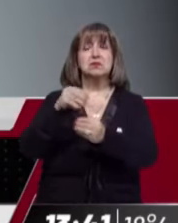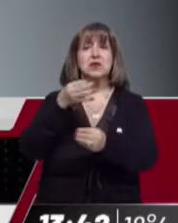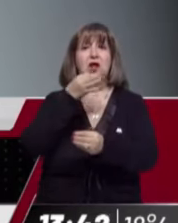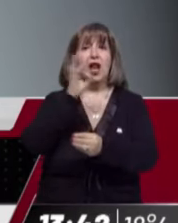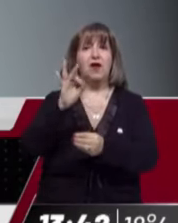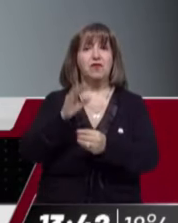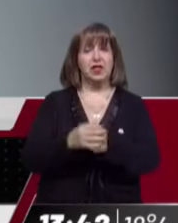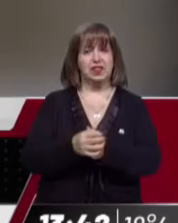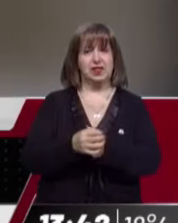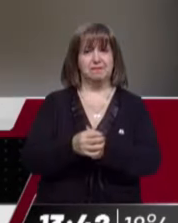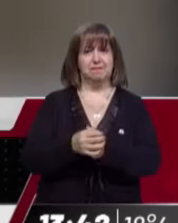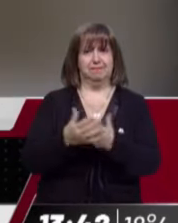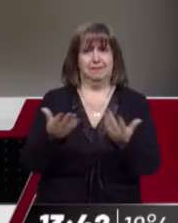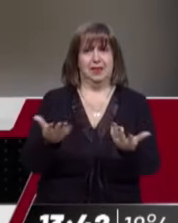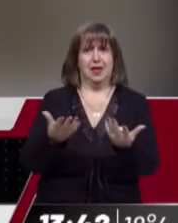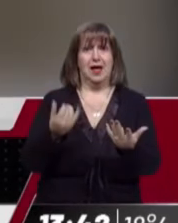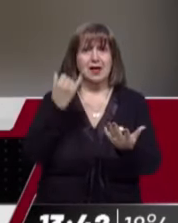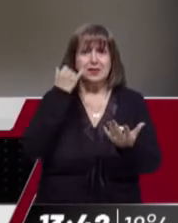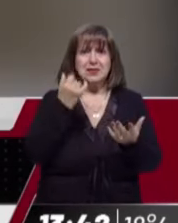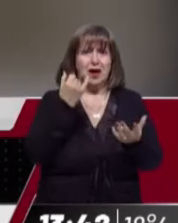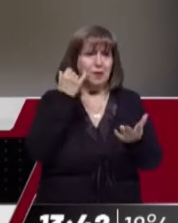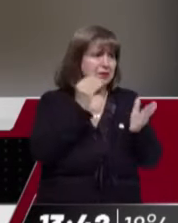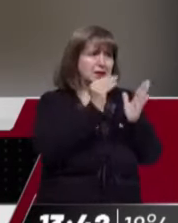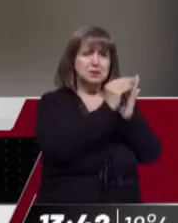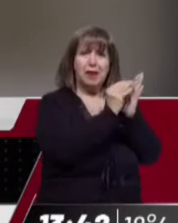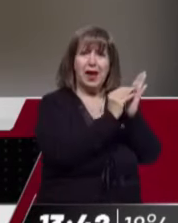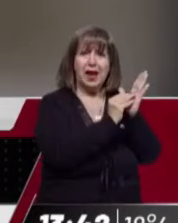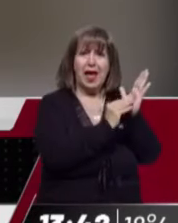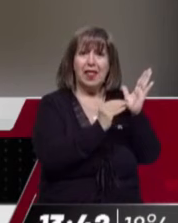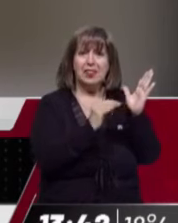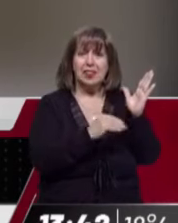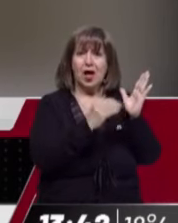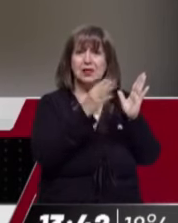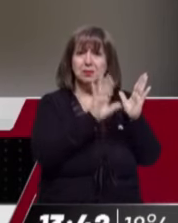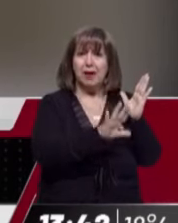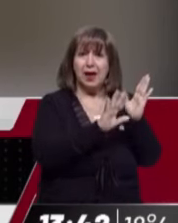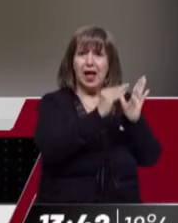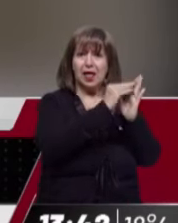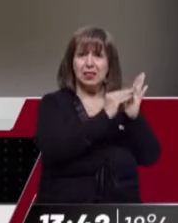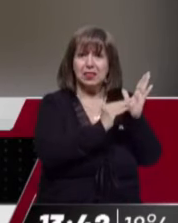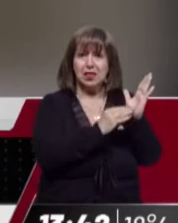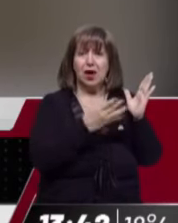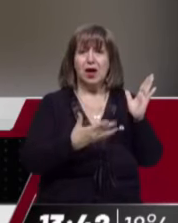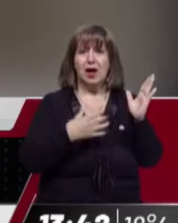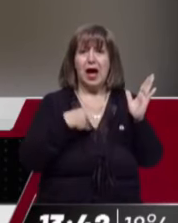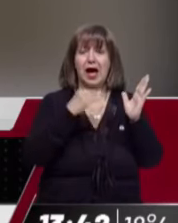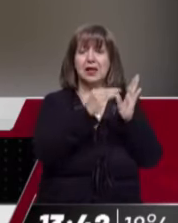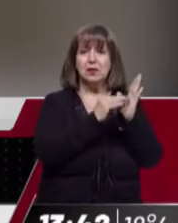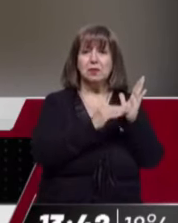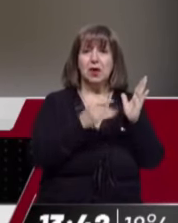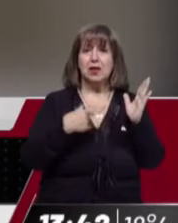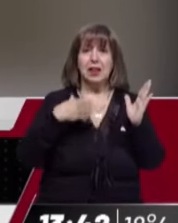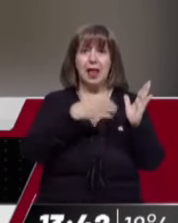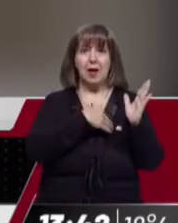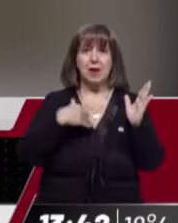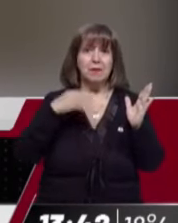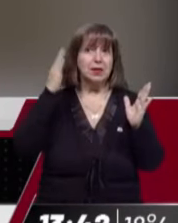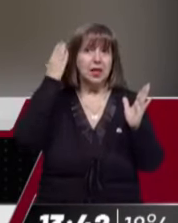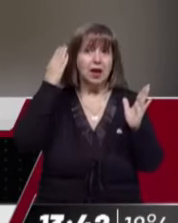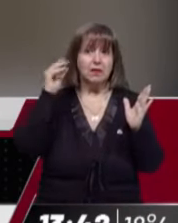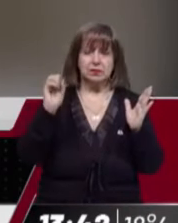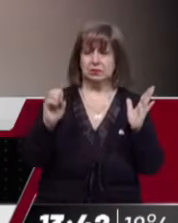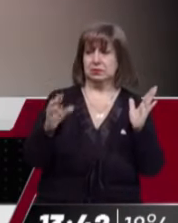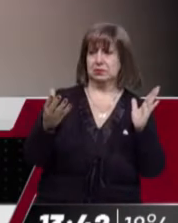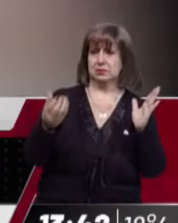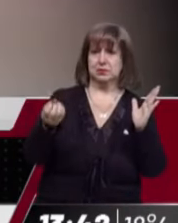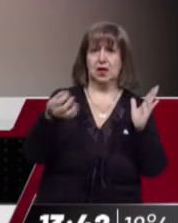nosotros tenemos un grupo de madres lo más triste que yo no conozco mucho Facebook pero las madres nos mandan a nuestros teléfonos la